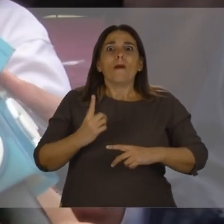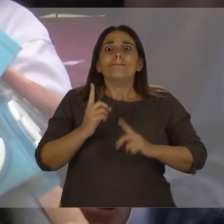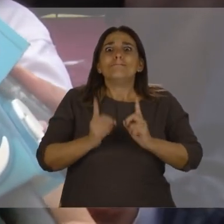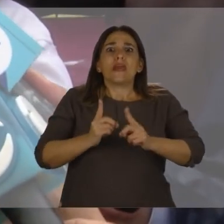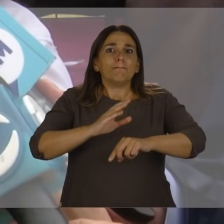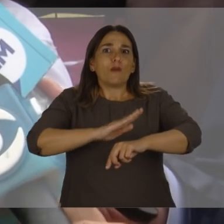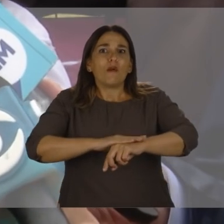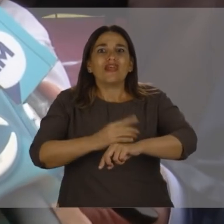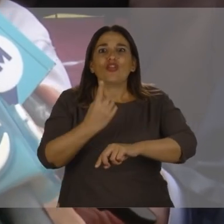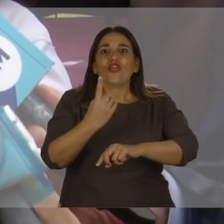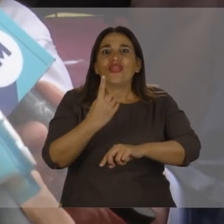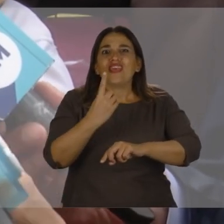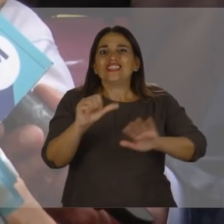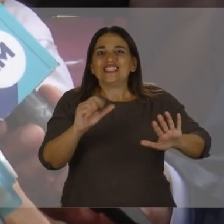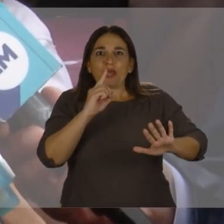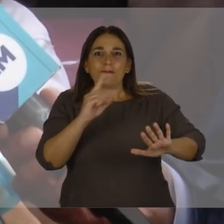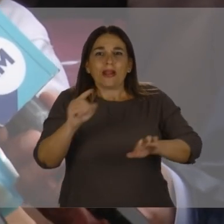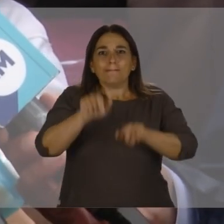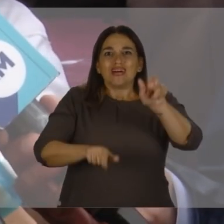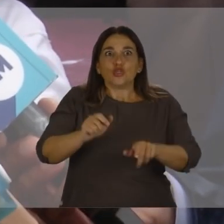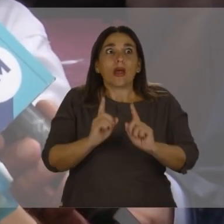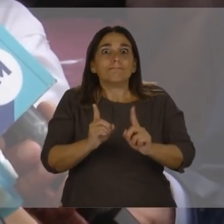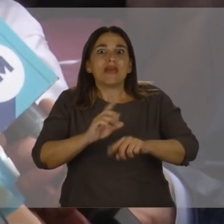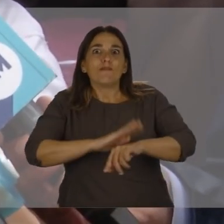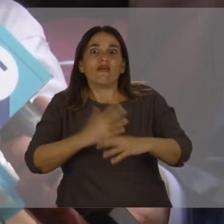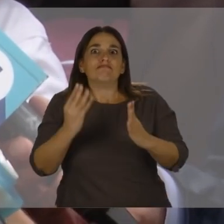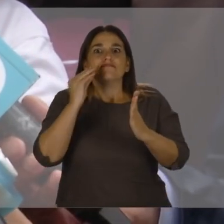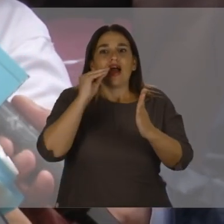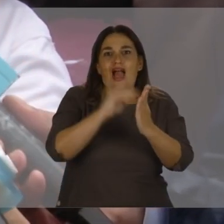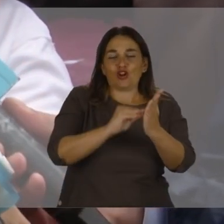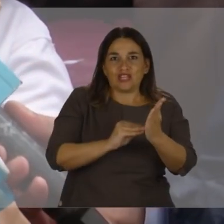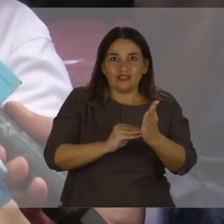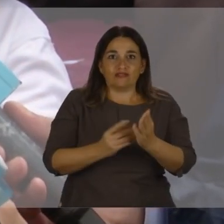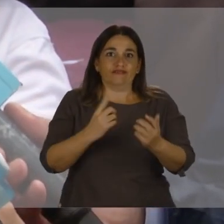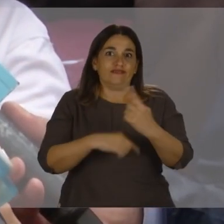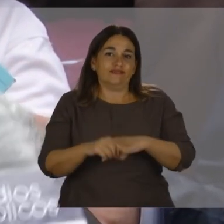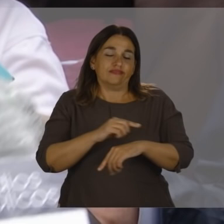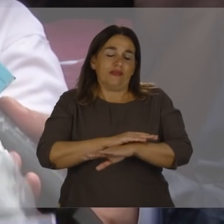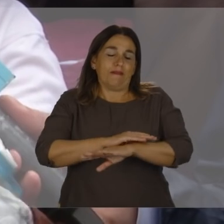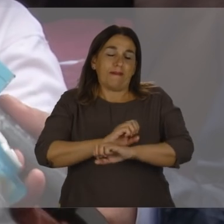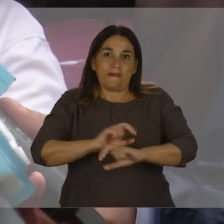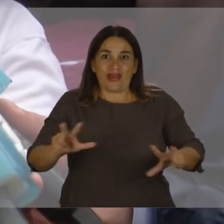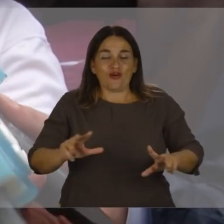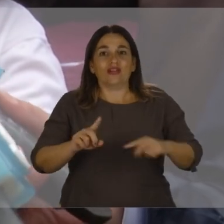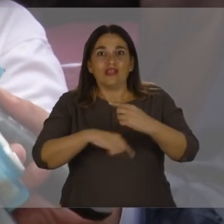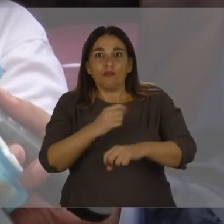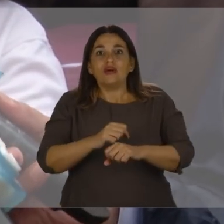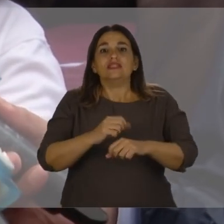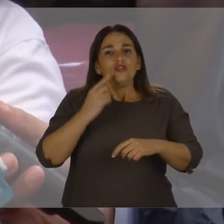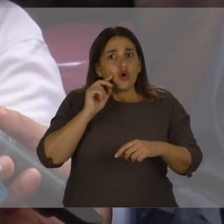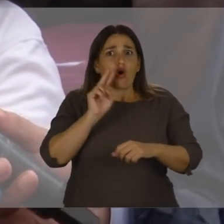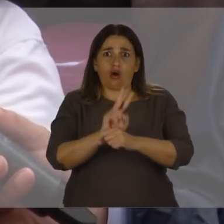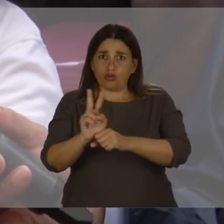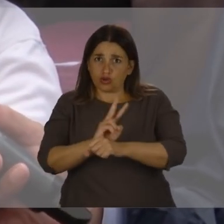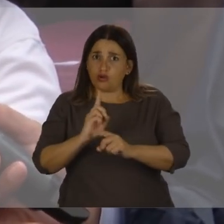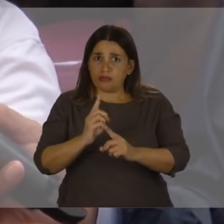había 16.000 personas tratando de ingresar. Eso de alguna manera colapsó, después subió, después bajó.